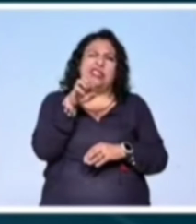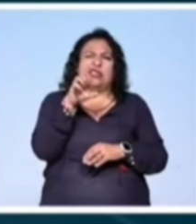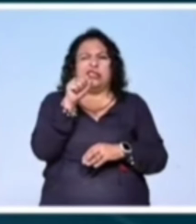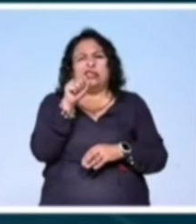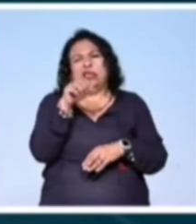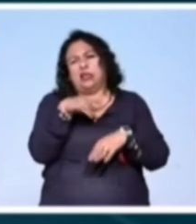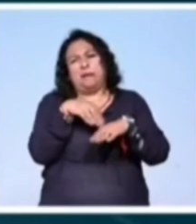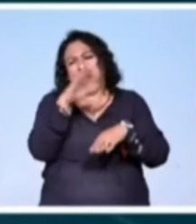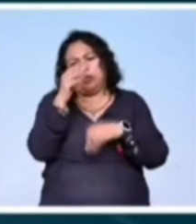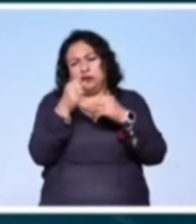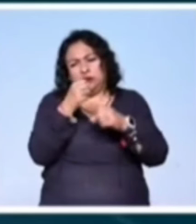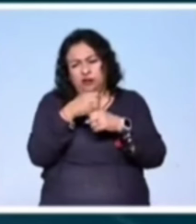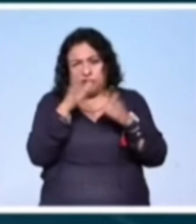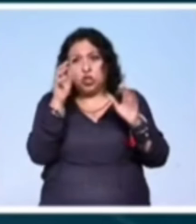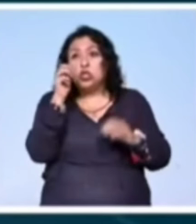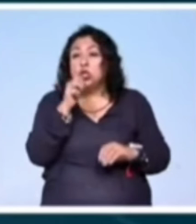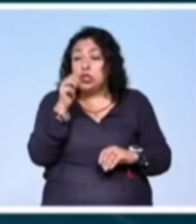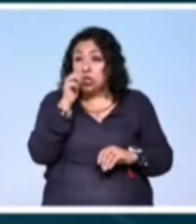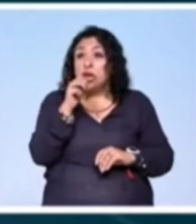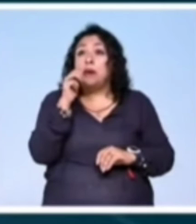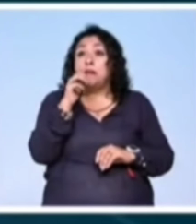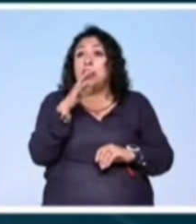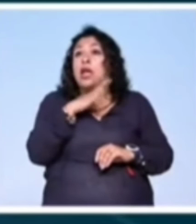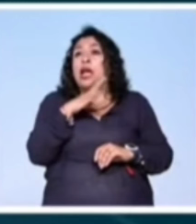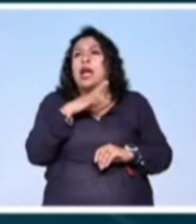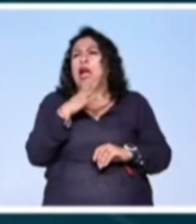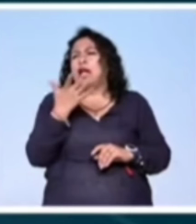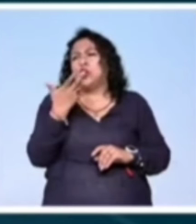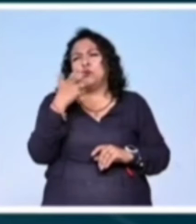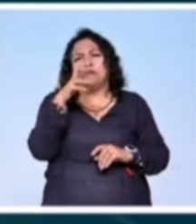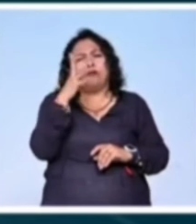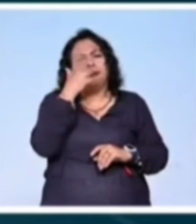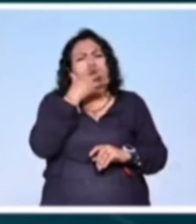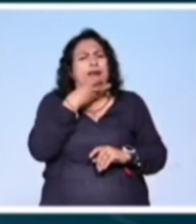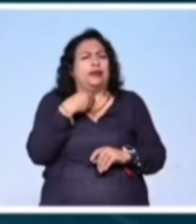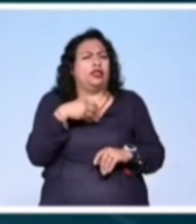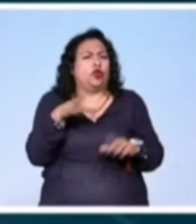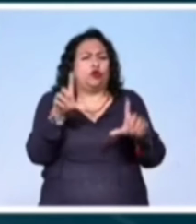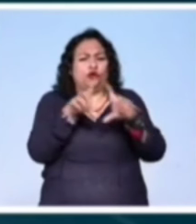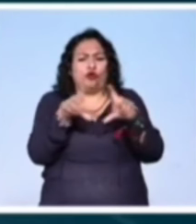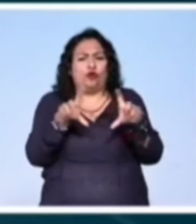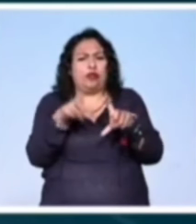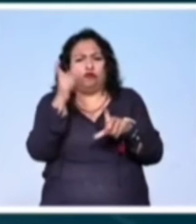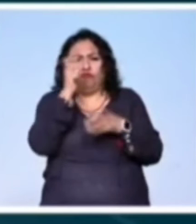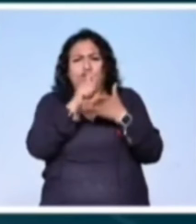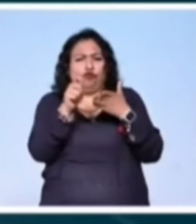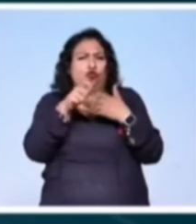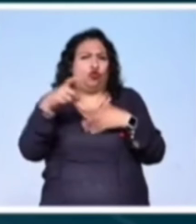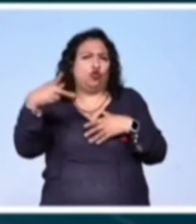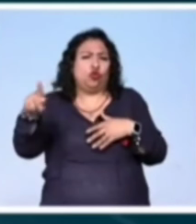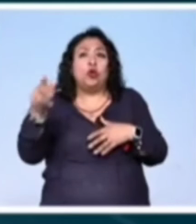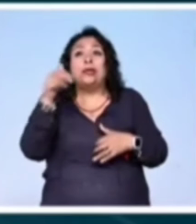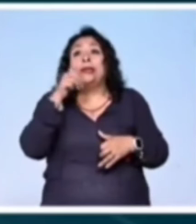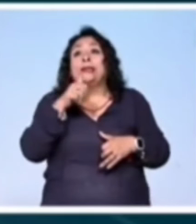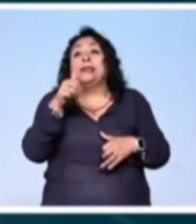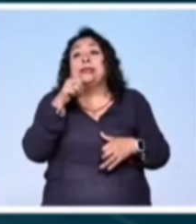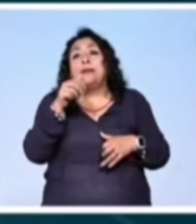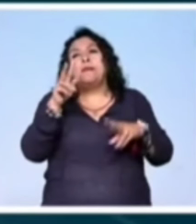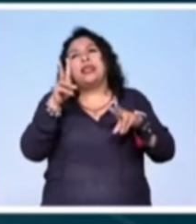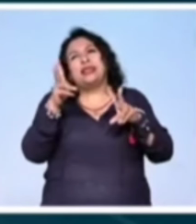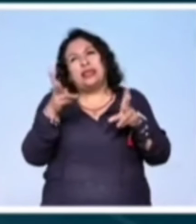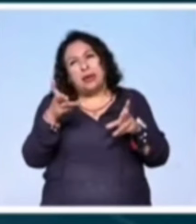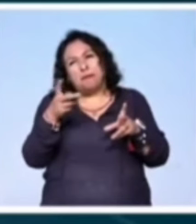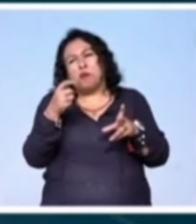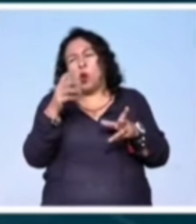más años, que siempre tiene un sentido del humor maravilloso en todos los textos que aborda, siempre con un asunto un